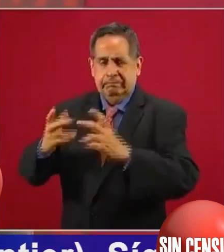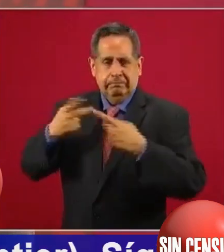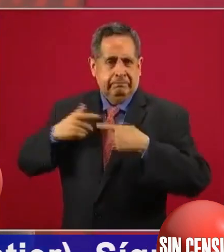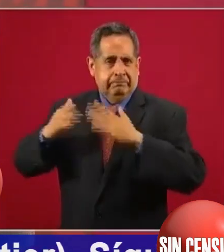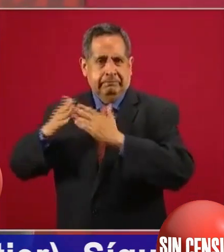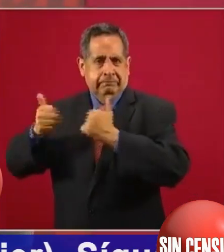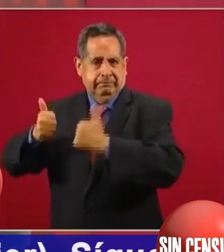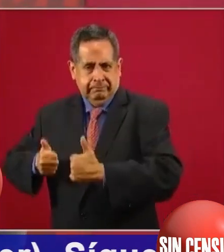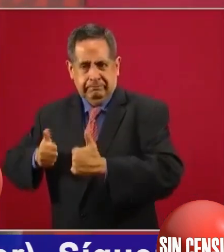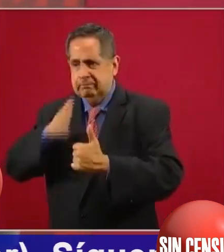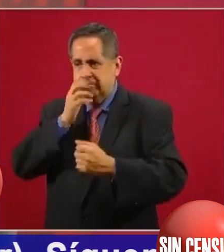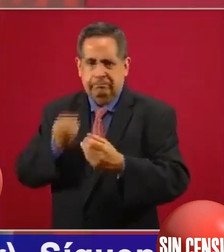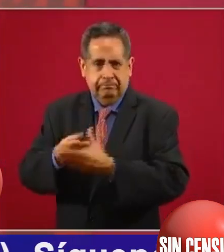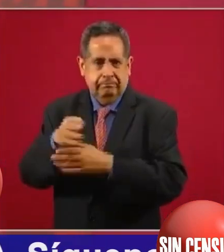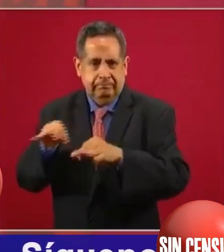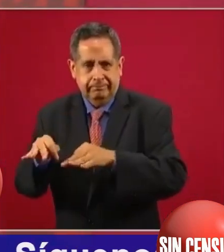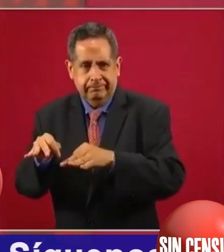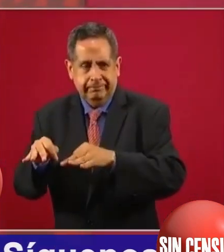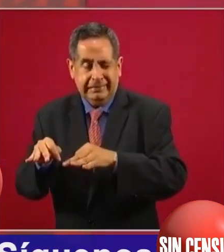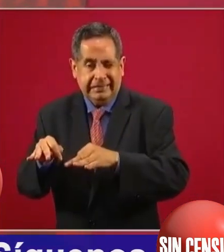tiempo